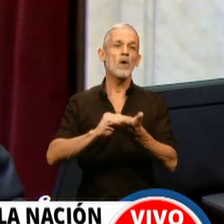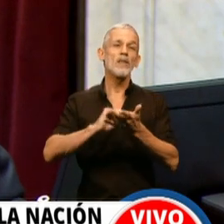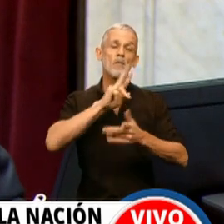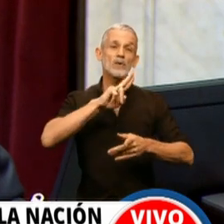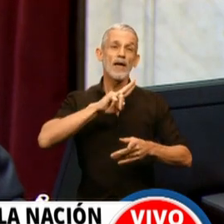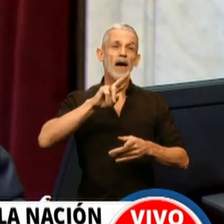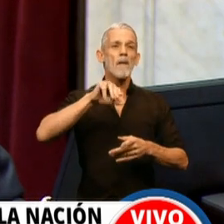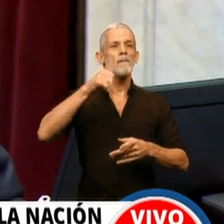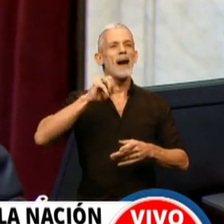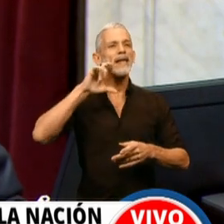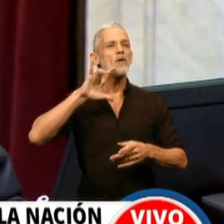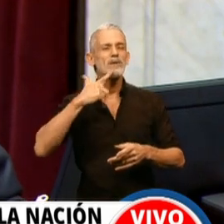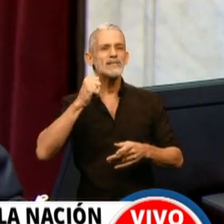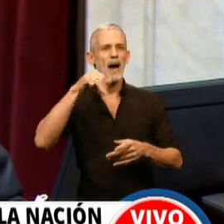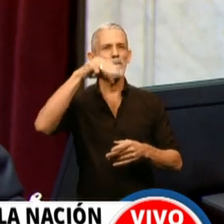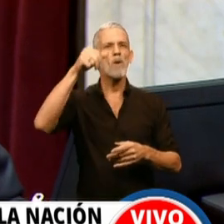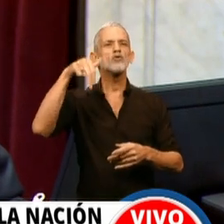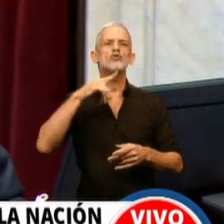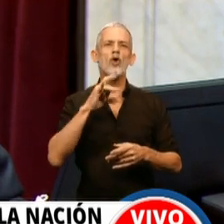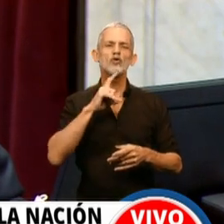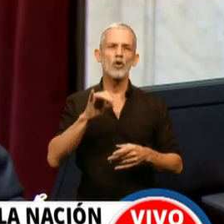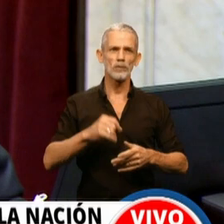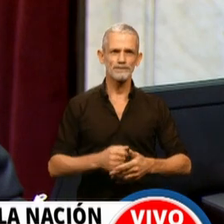maría luisa montoto de alimentos